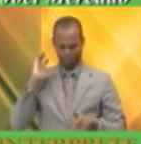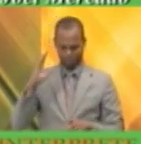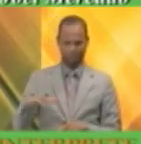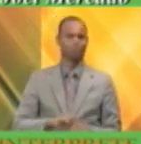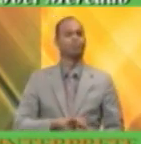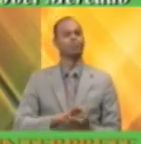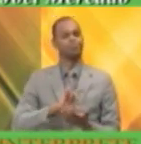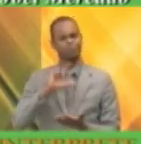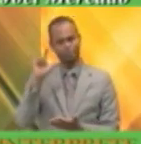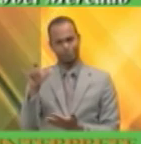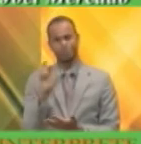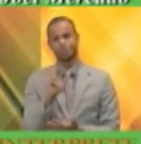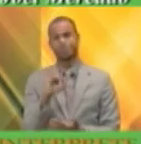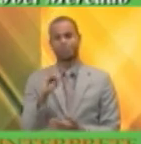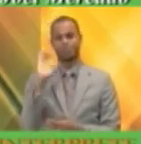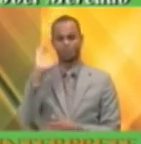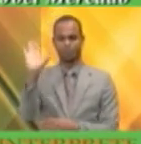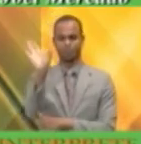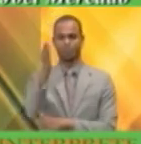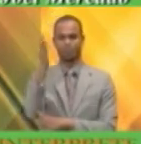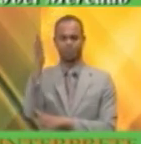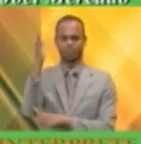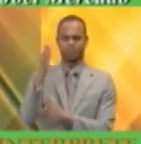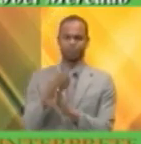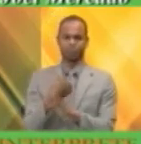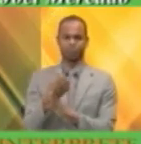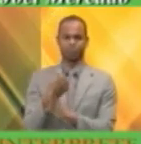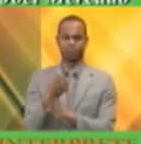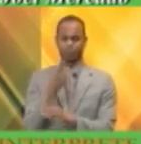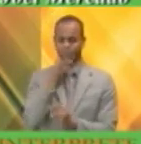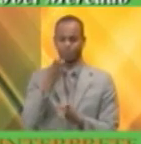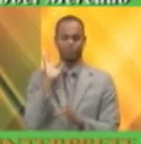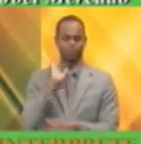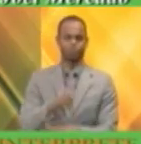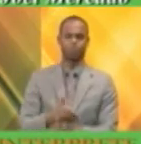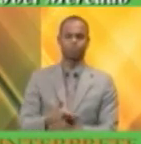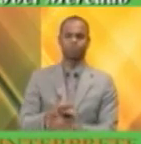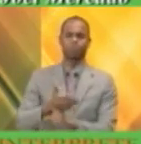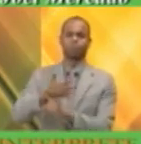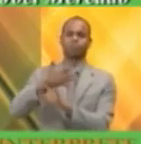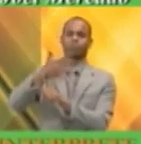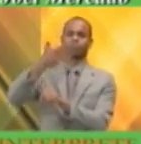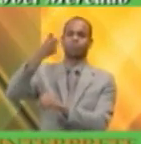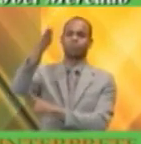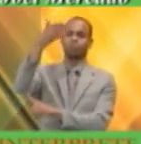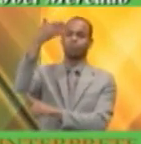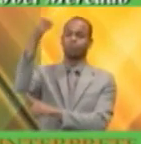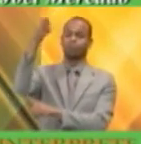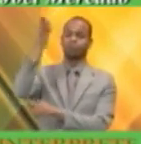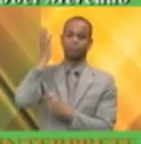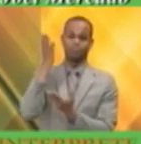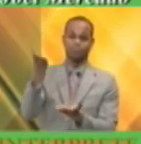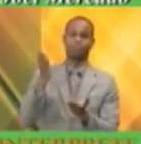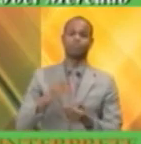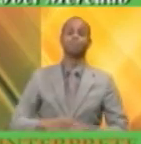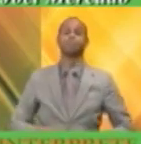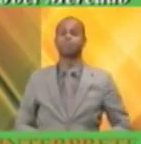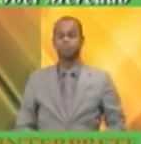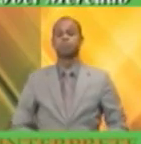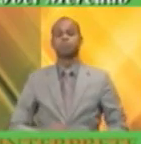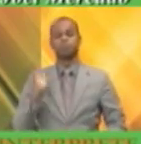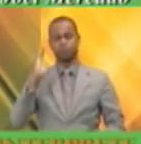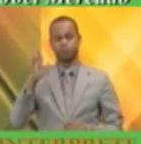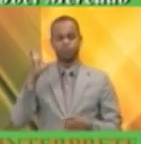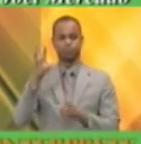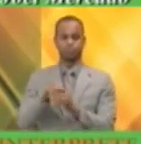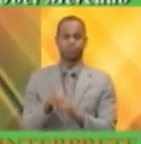para Río. La bandera dominicana se izará en Río. Y estará presente, aunque sea de manera simbólica. Exacto. Y estaremos ahí.